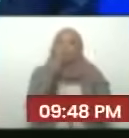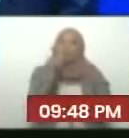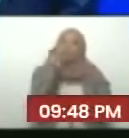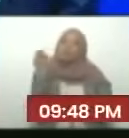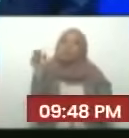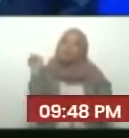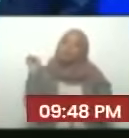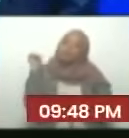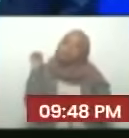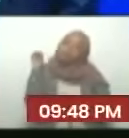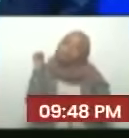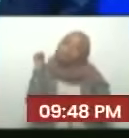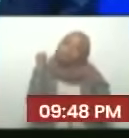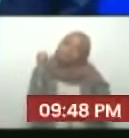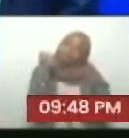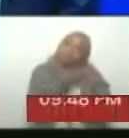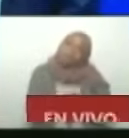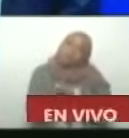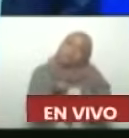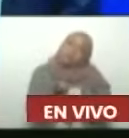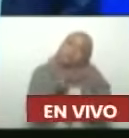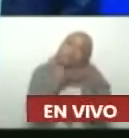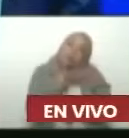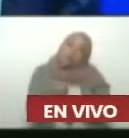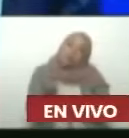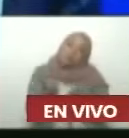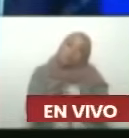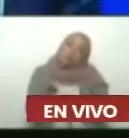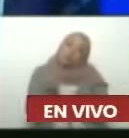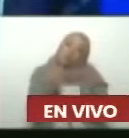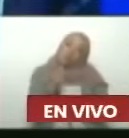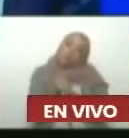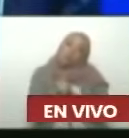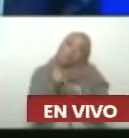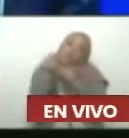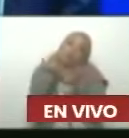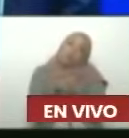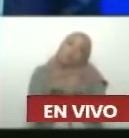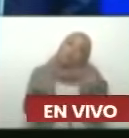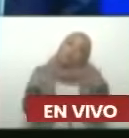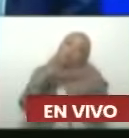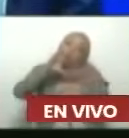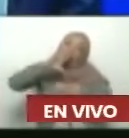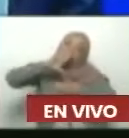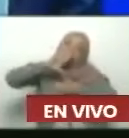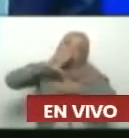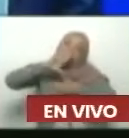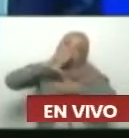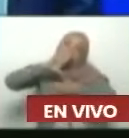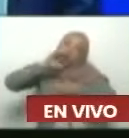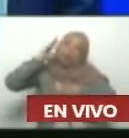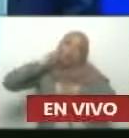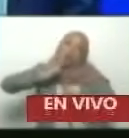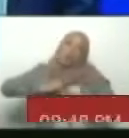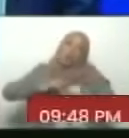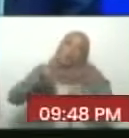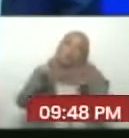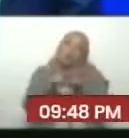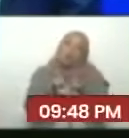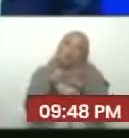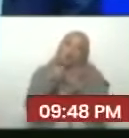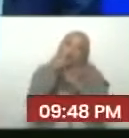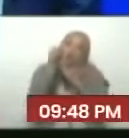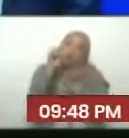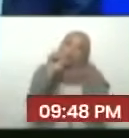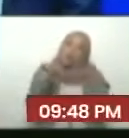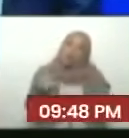200 años después, nadie niega que los dos grandes libertadores de nuestra América es Simón Bolívar y José de San